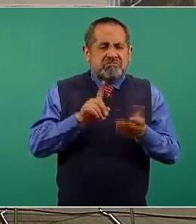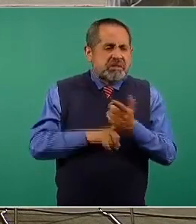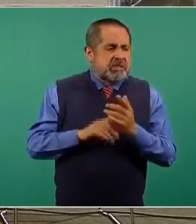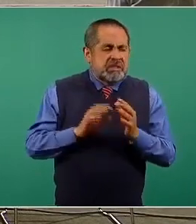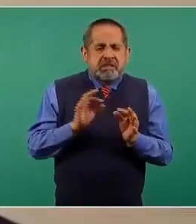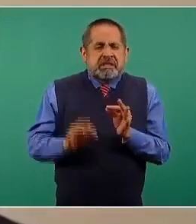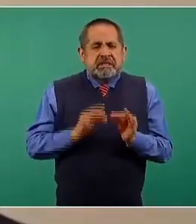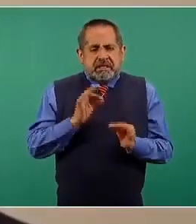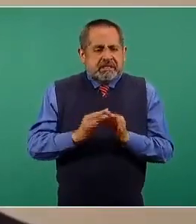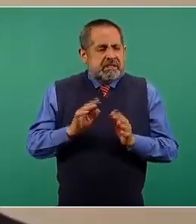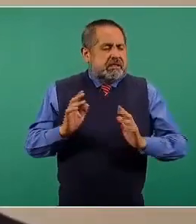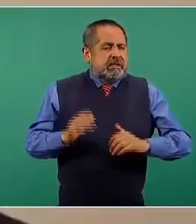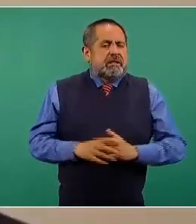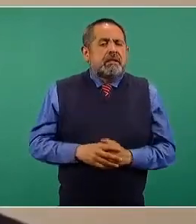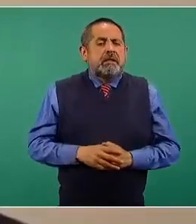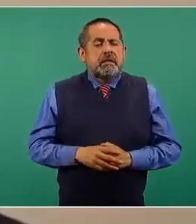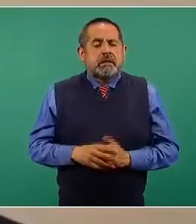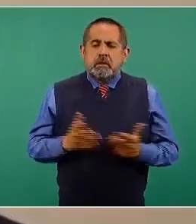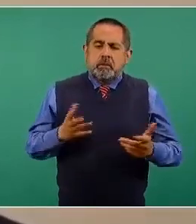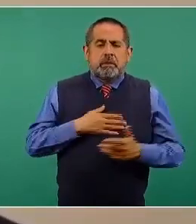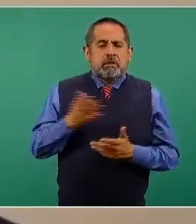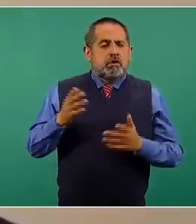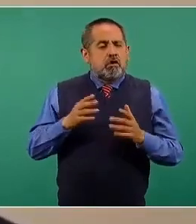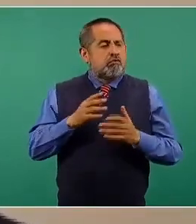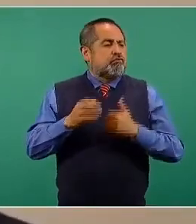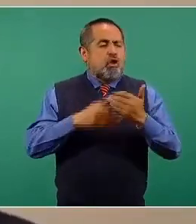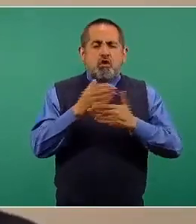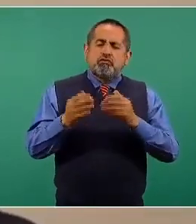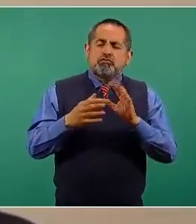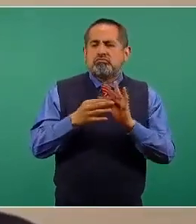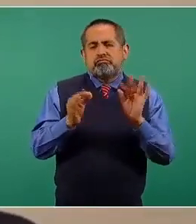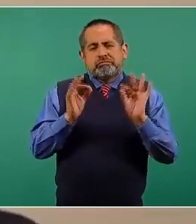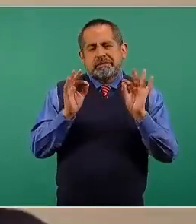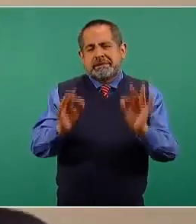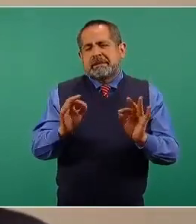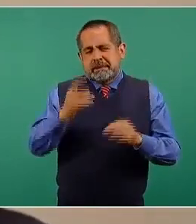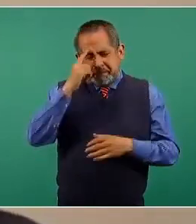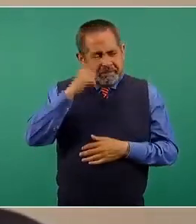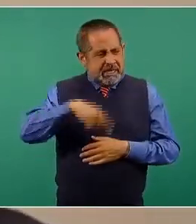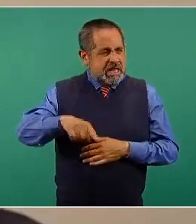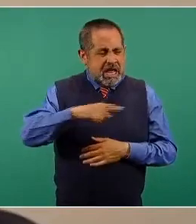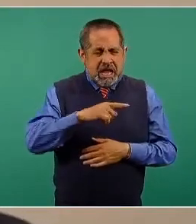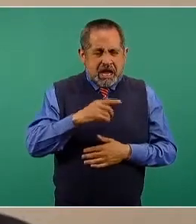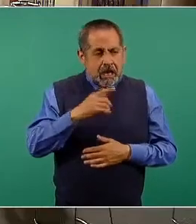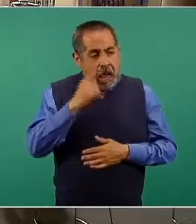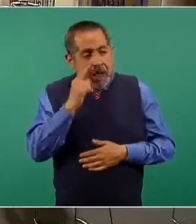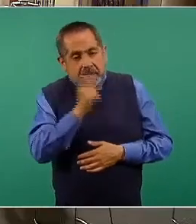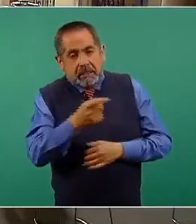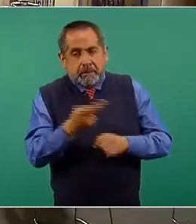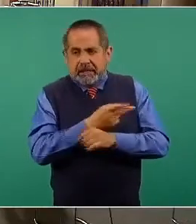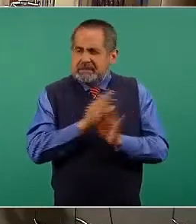últimos días, y bueno, todos estaremos obviamente al pendiente también de su evolución.